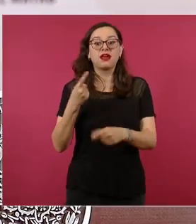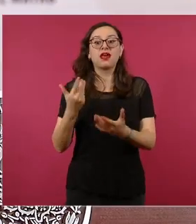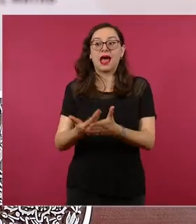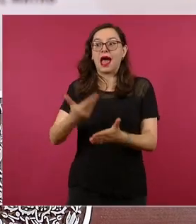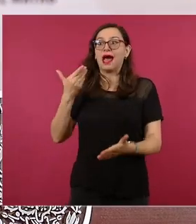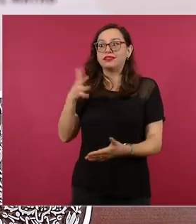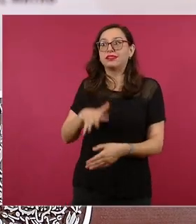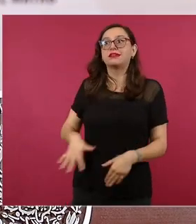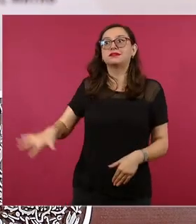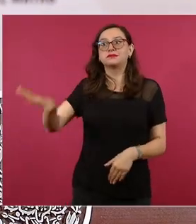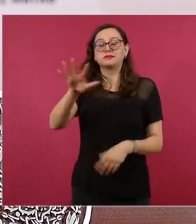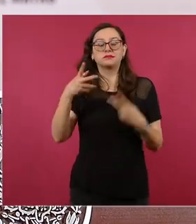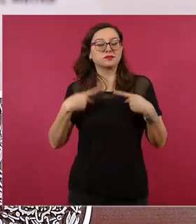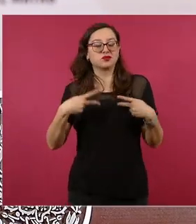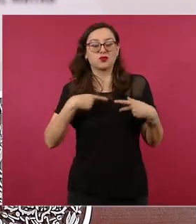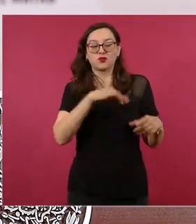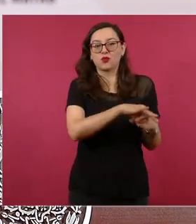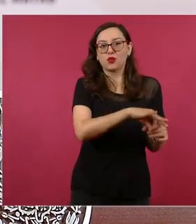sido electo.